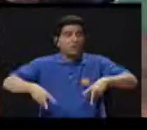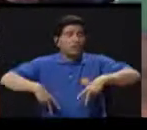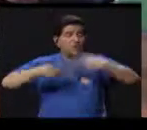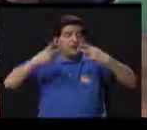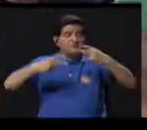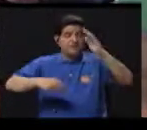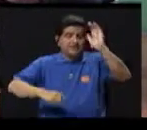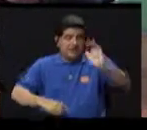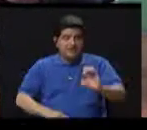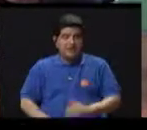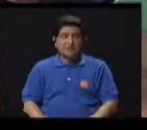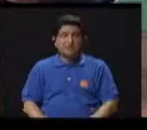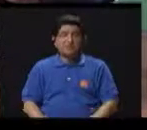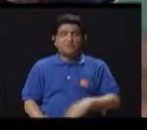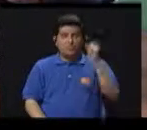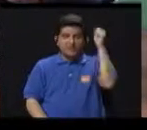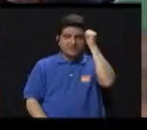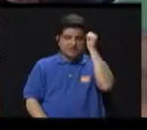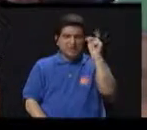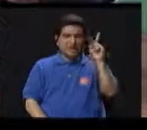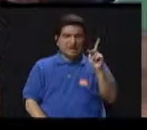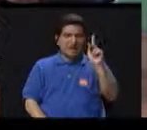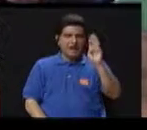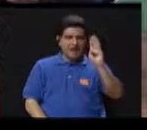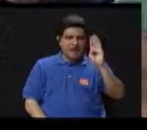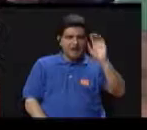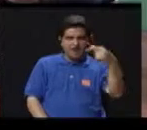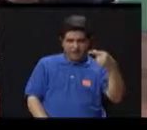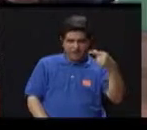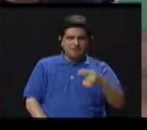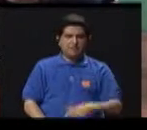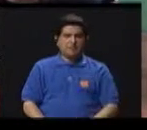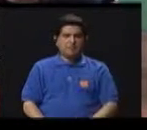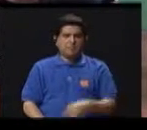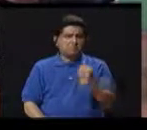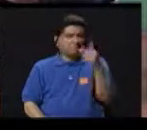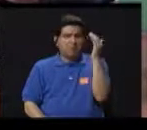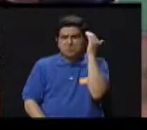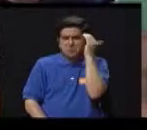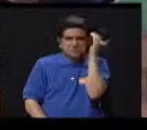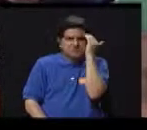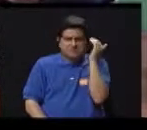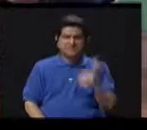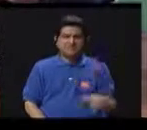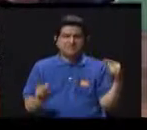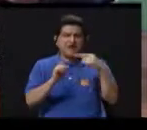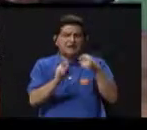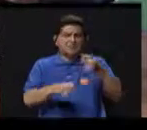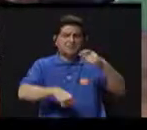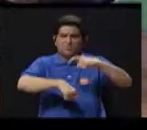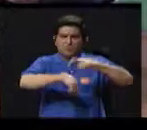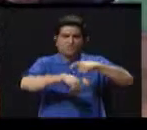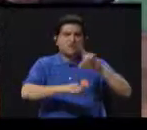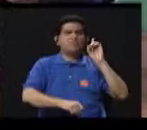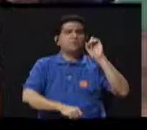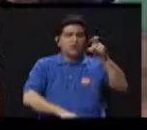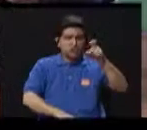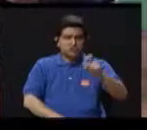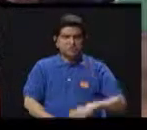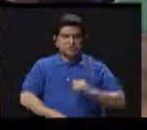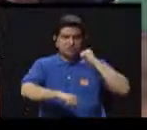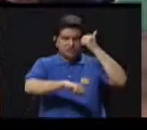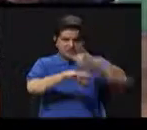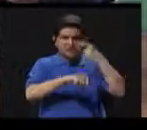toda la vida, por esto mismo, el síndrome KBG, es muy poco conocido y hasta uh-huh, hace poco lo